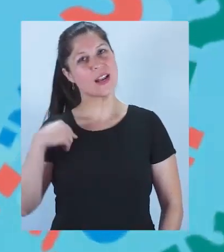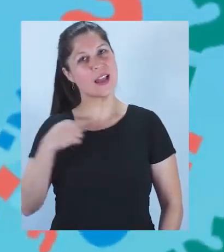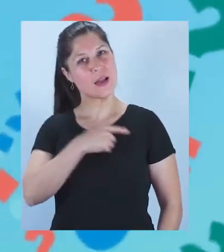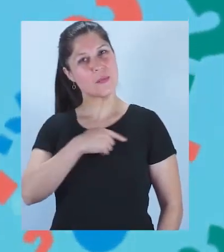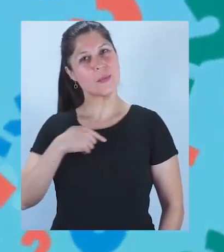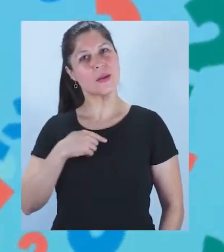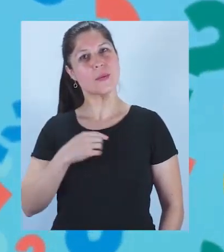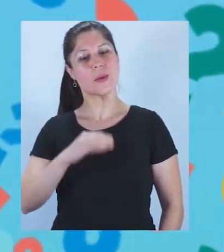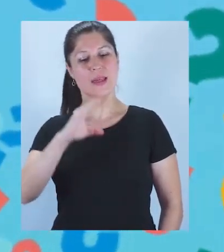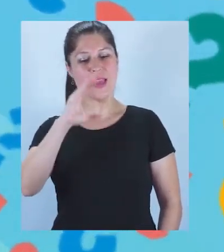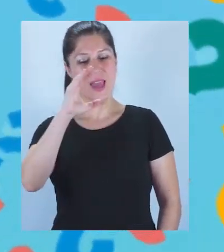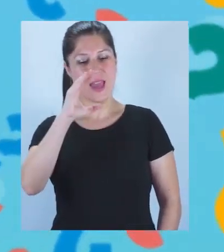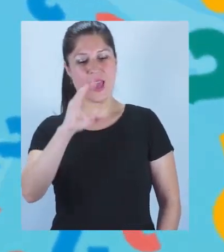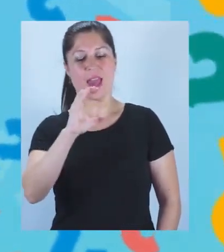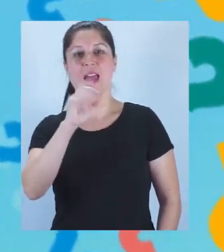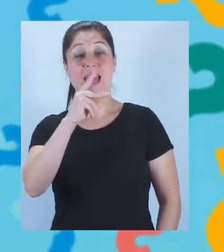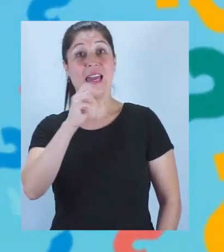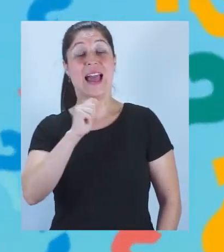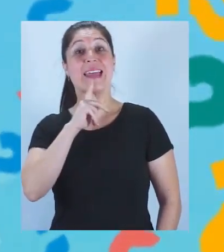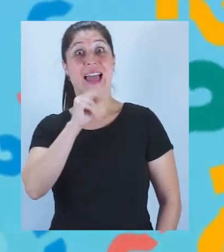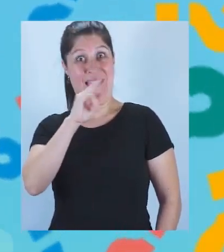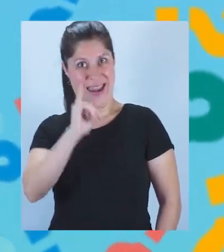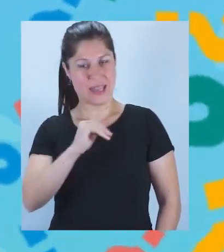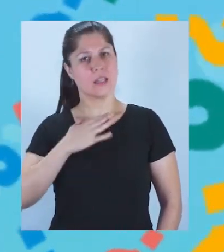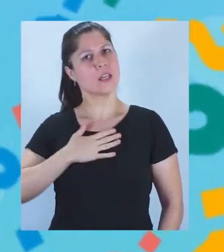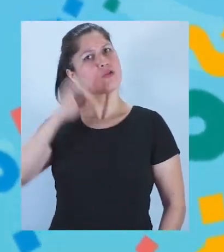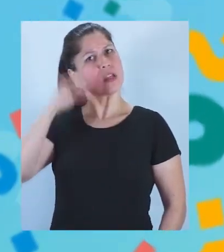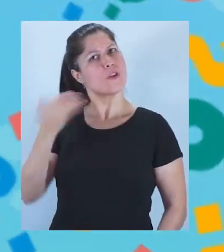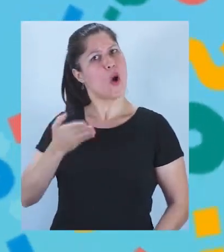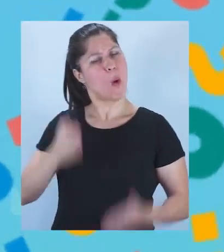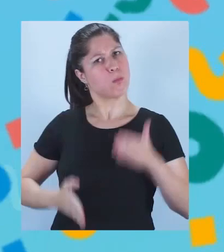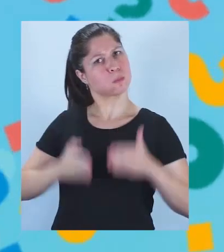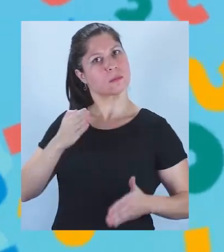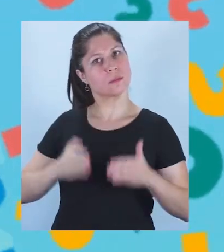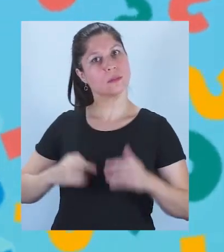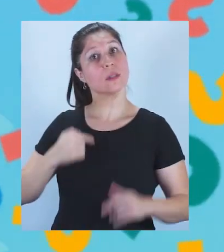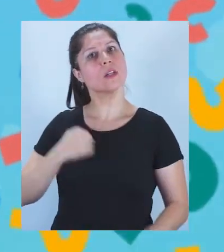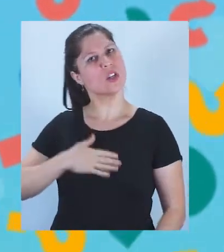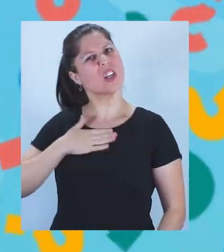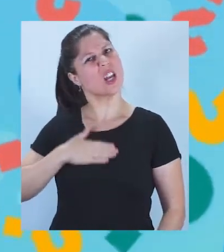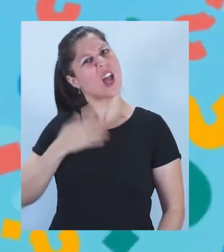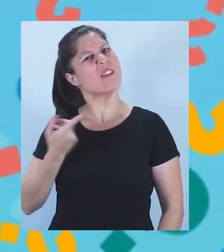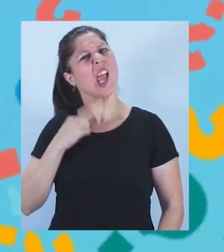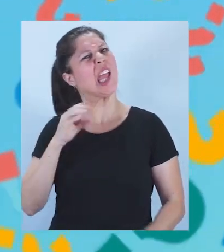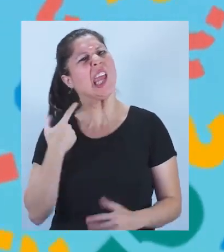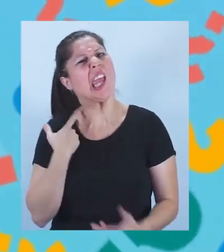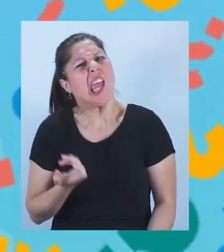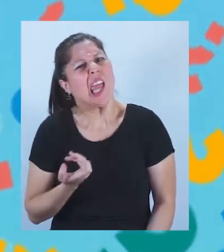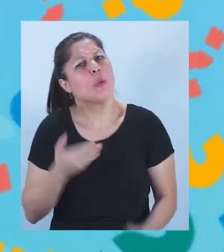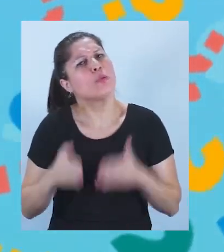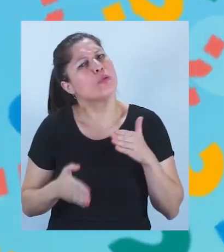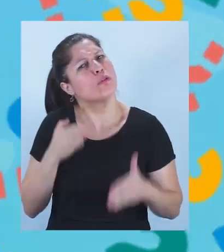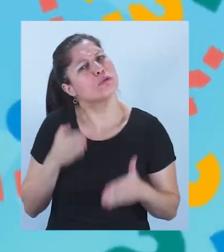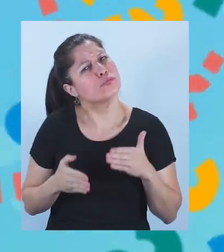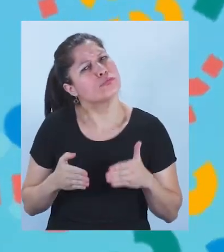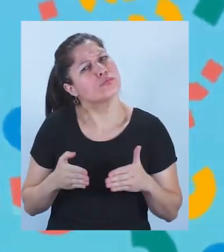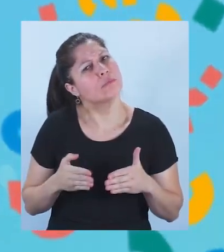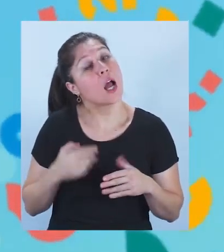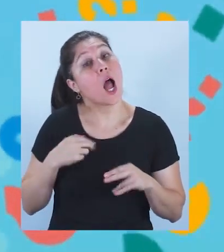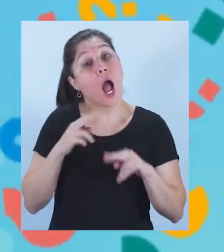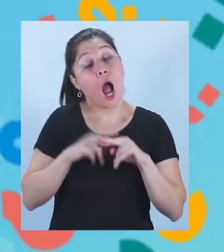Hola, soy Catarí y quiero saber cómo funciona un robot. Quiero saber qué cosa es un robot.